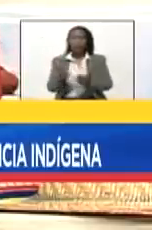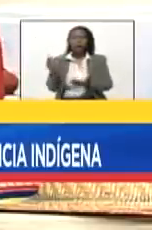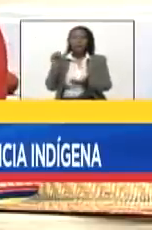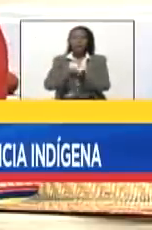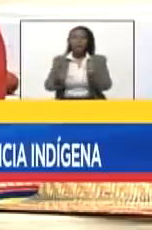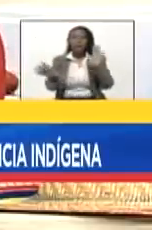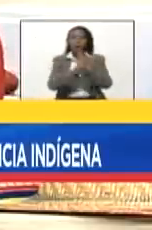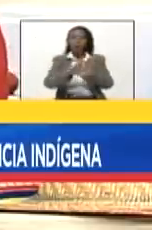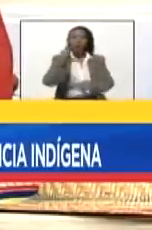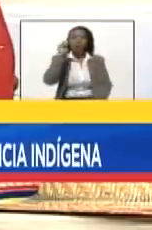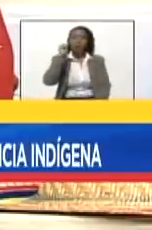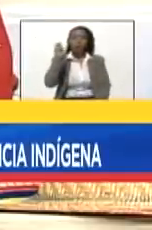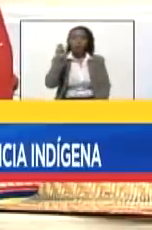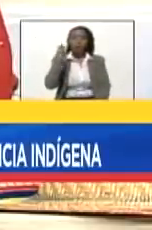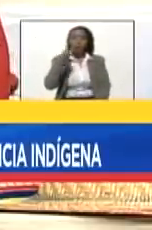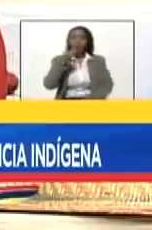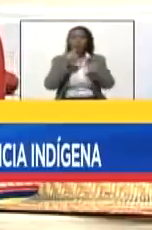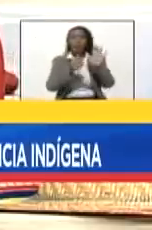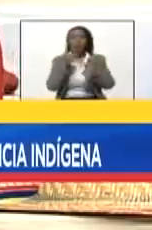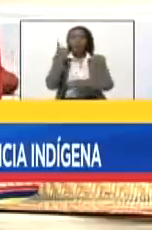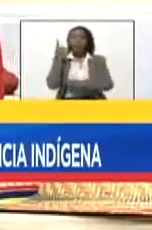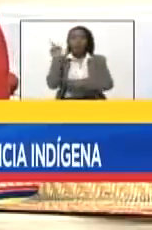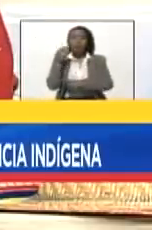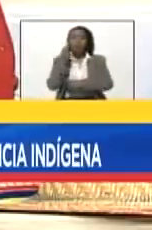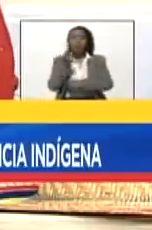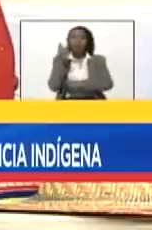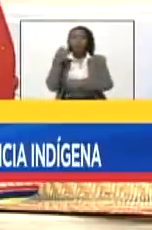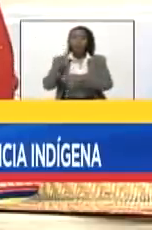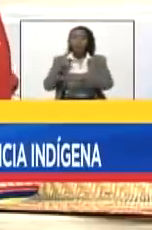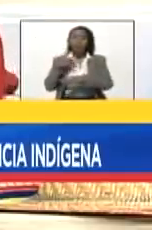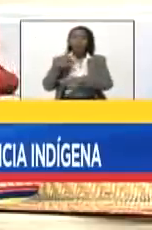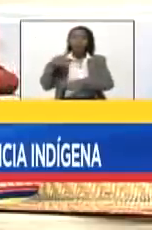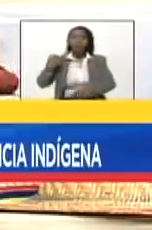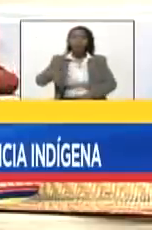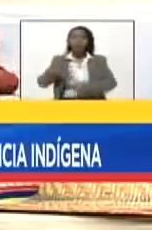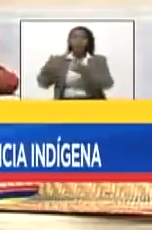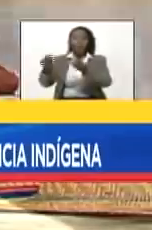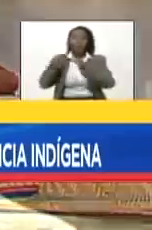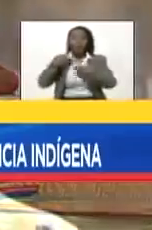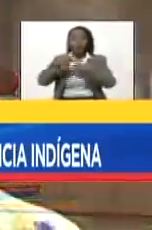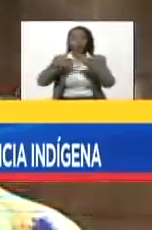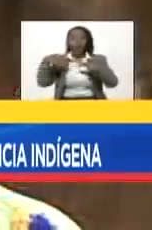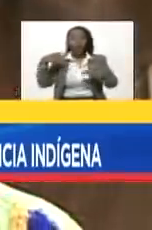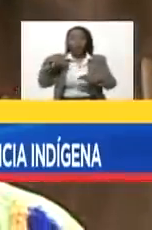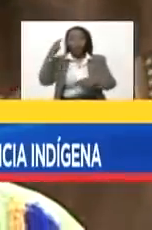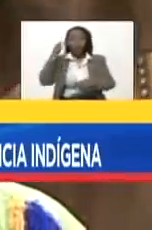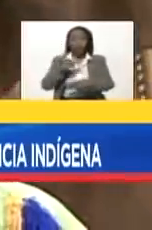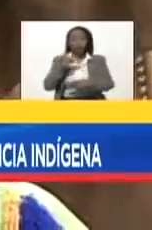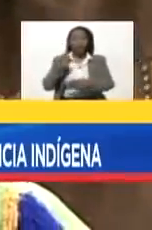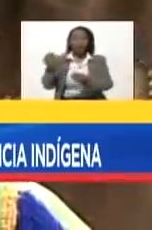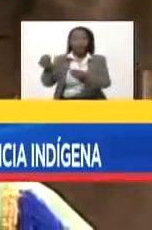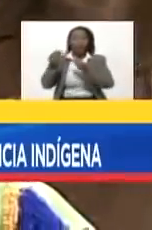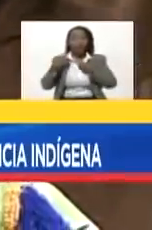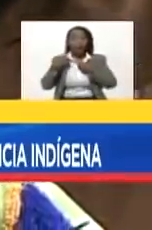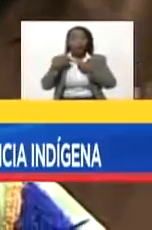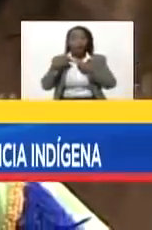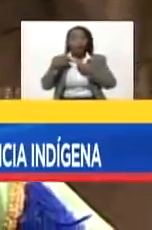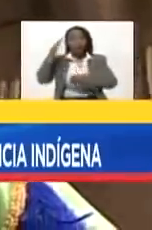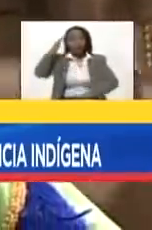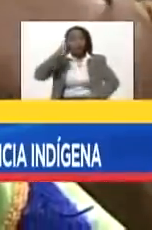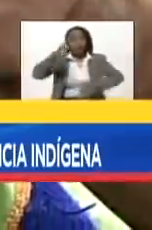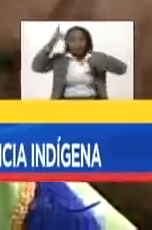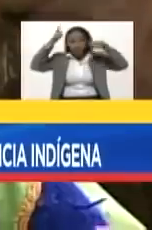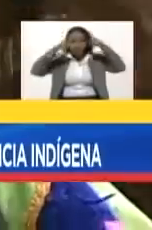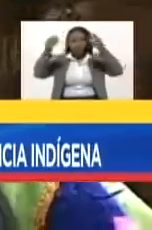a la Constitución del 61. Es decir, nos dejó sin los derechos que nos había dado la Revolución Bolivariana, los derechos que nos había dejado el comandante